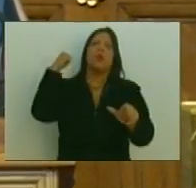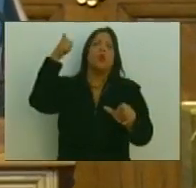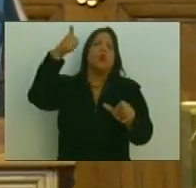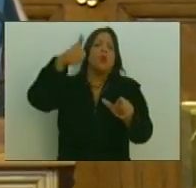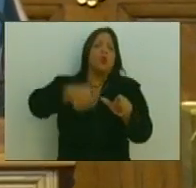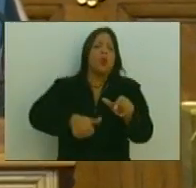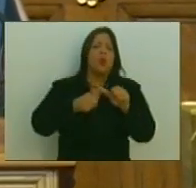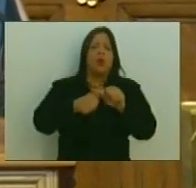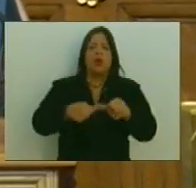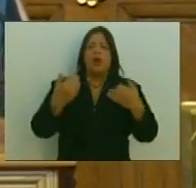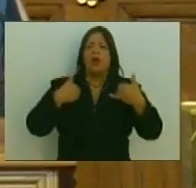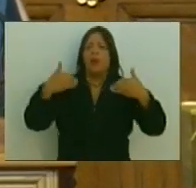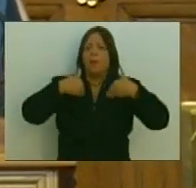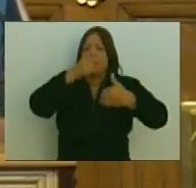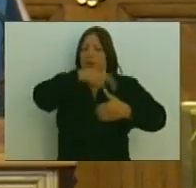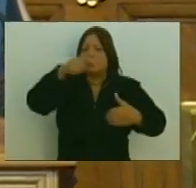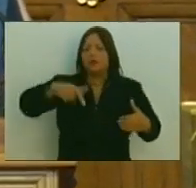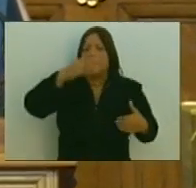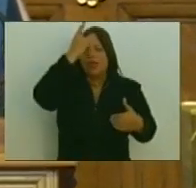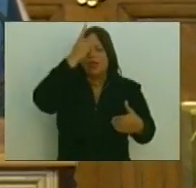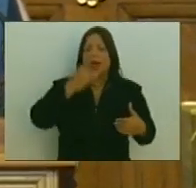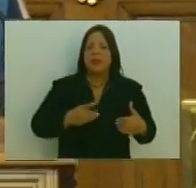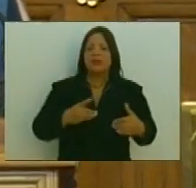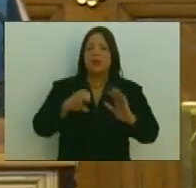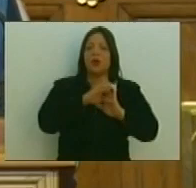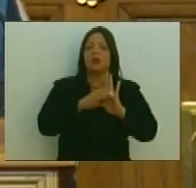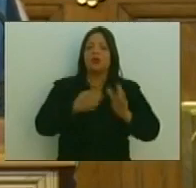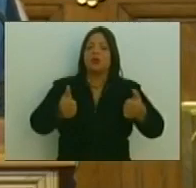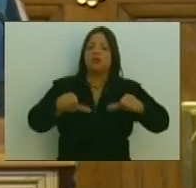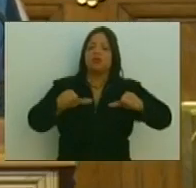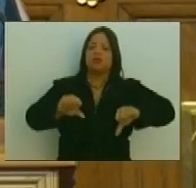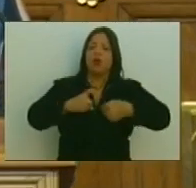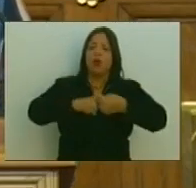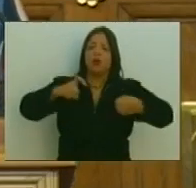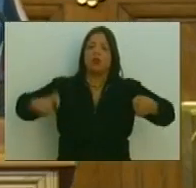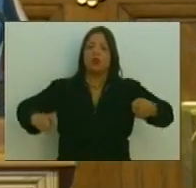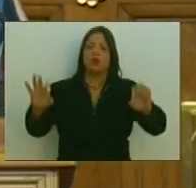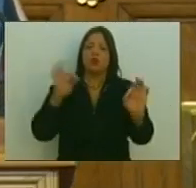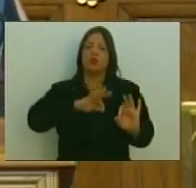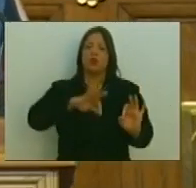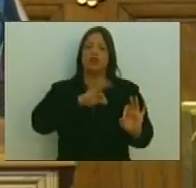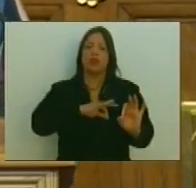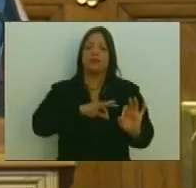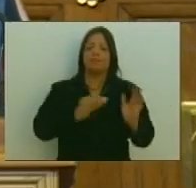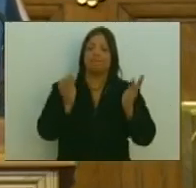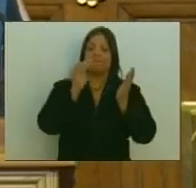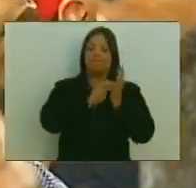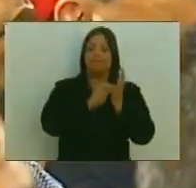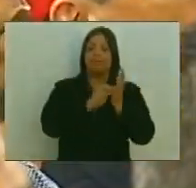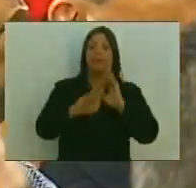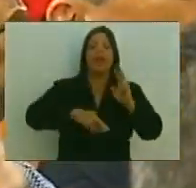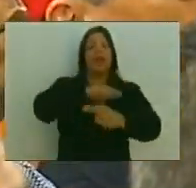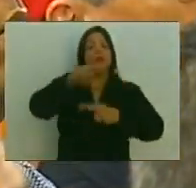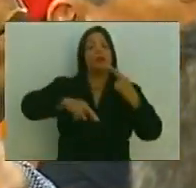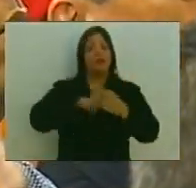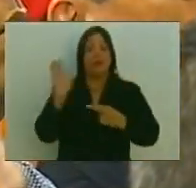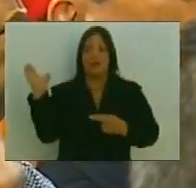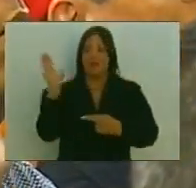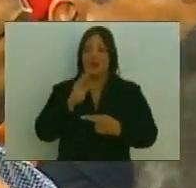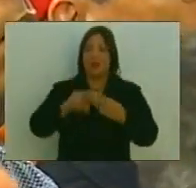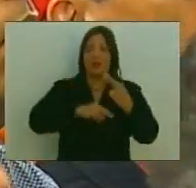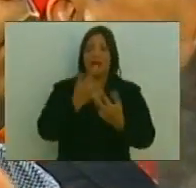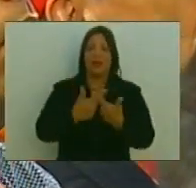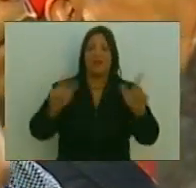gran discapacidad en condiciones de exclusión social. Considerando que con la Revolución Bolivariana liberada